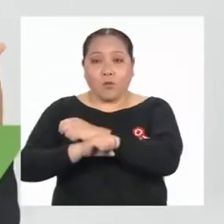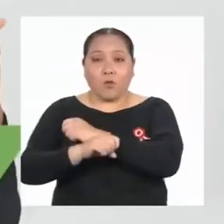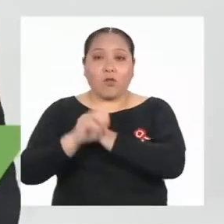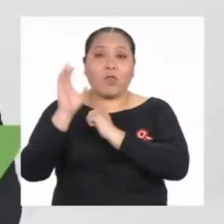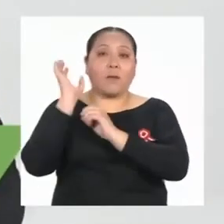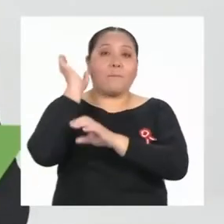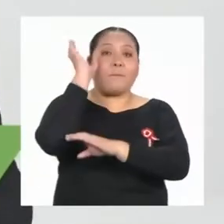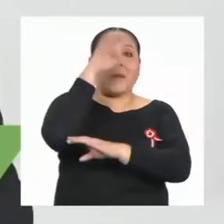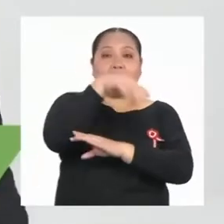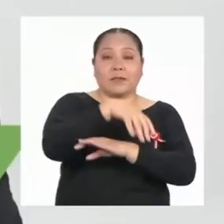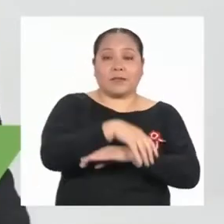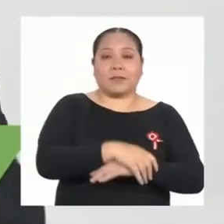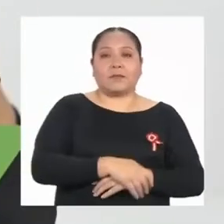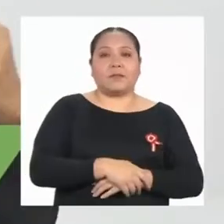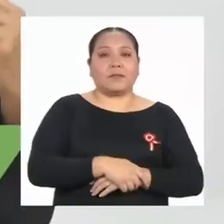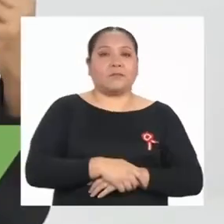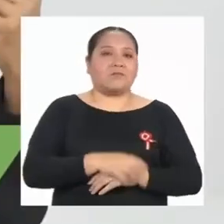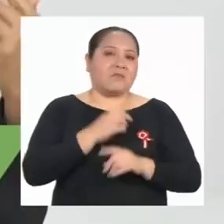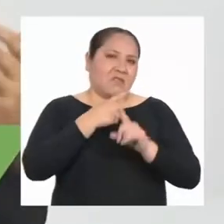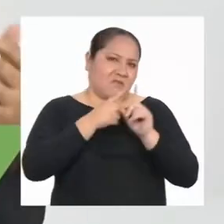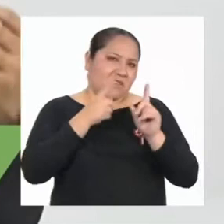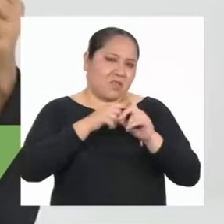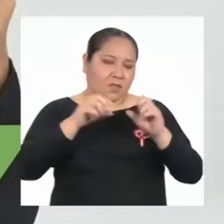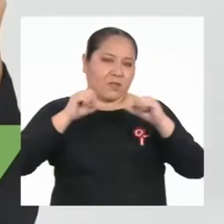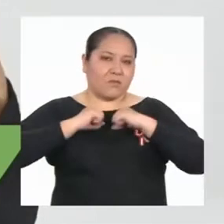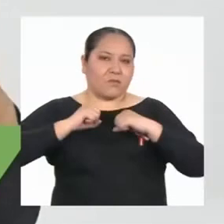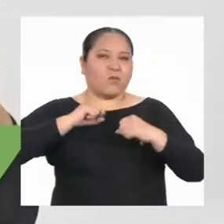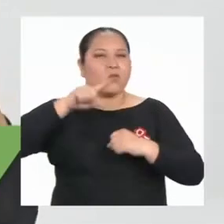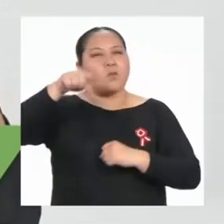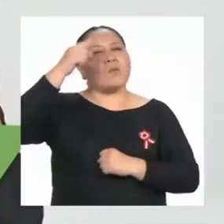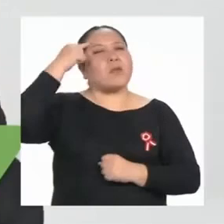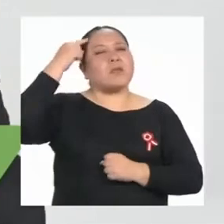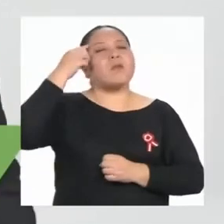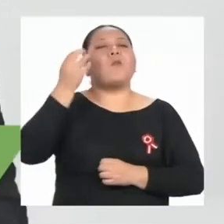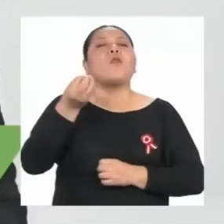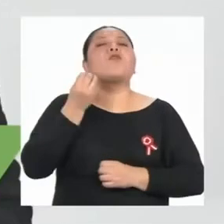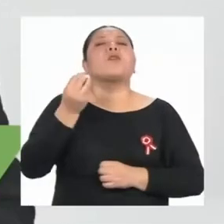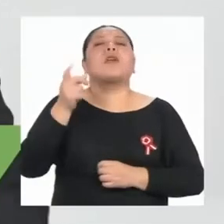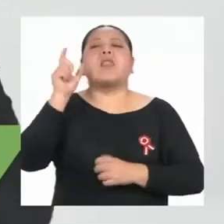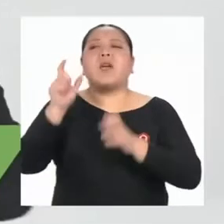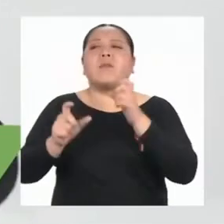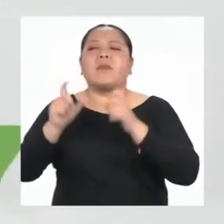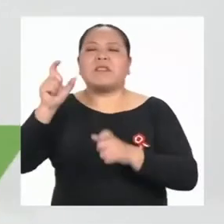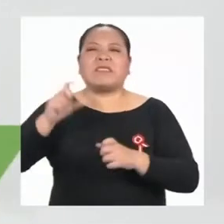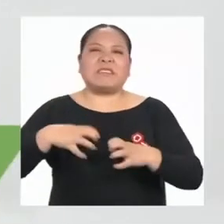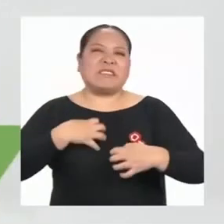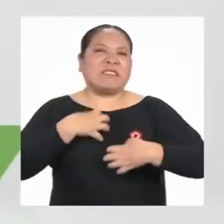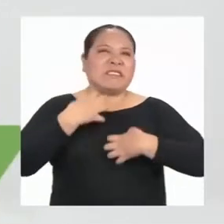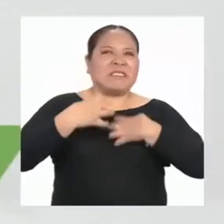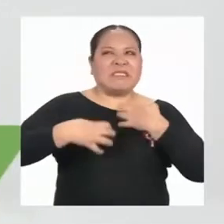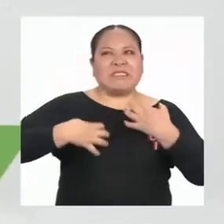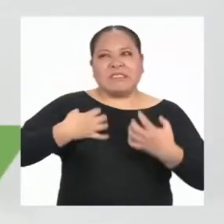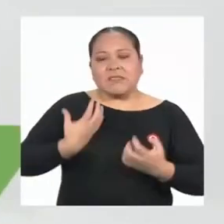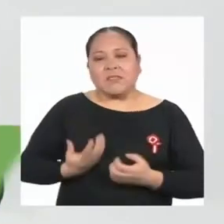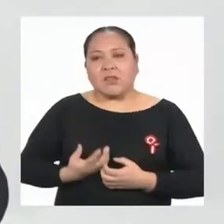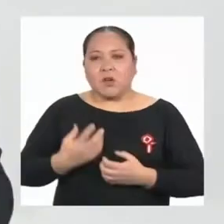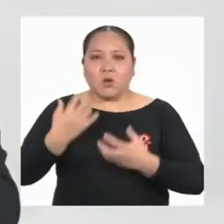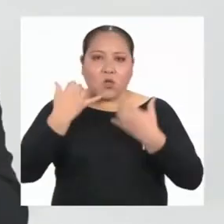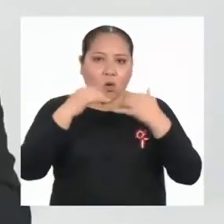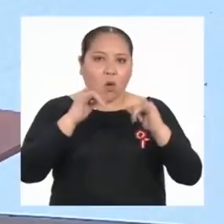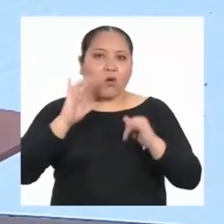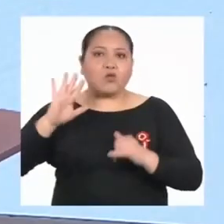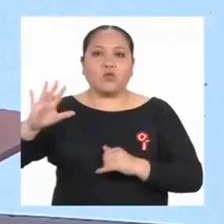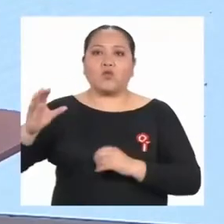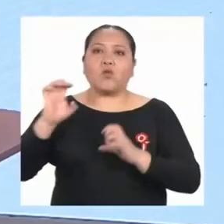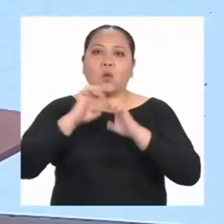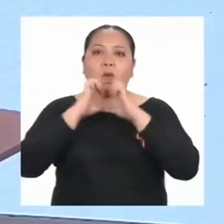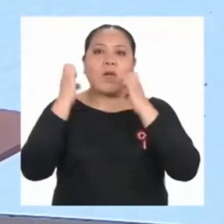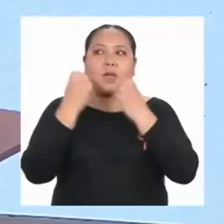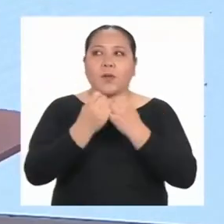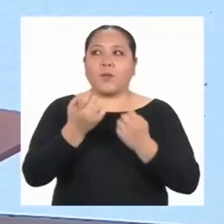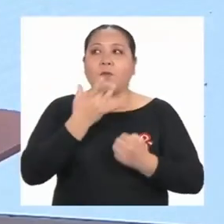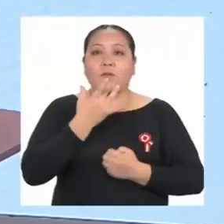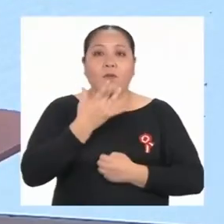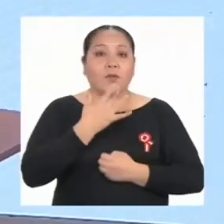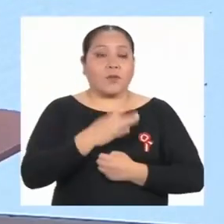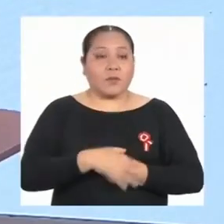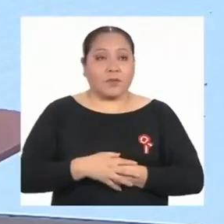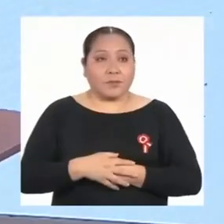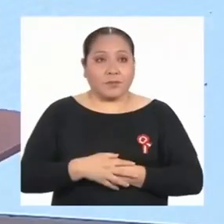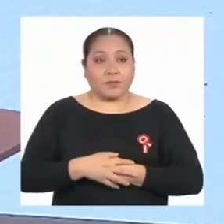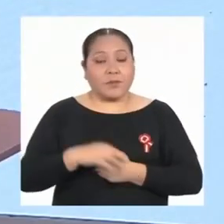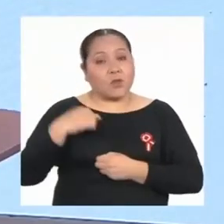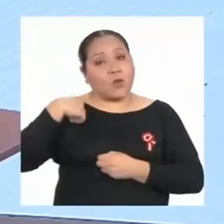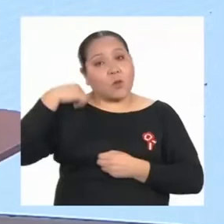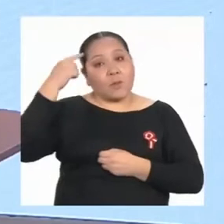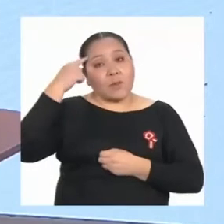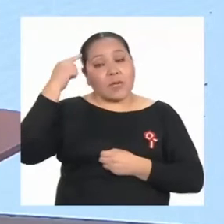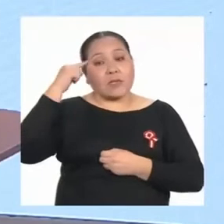qué crees que las personas se comportan así cuando juega su equipo favorito? Me parece que se debe a